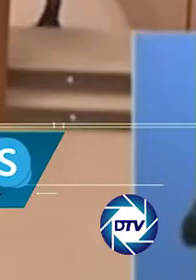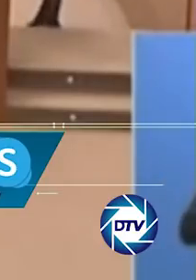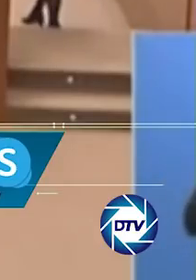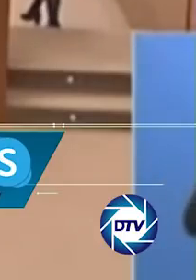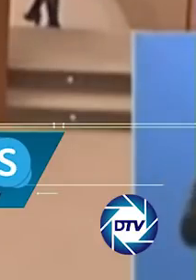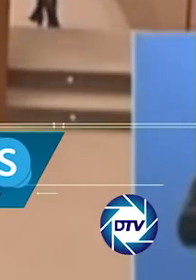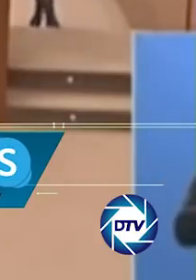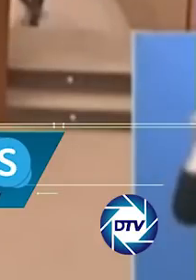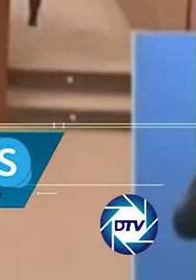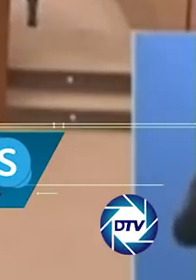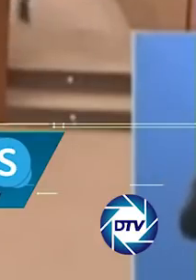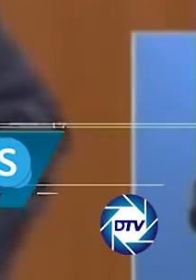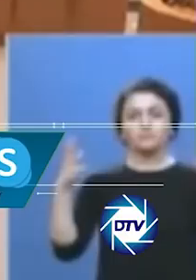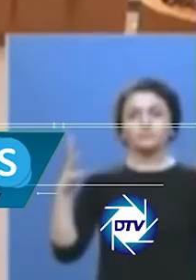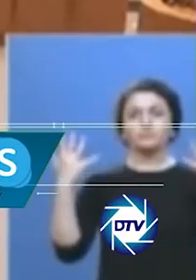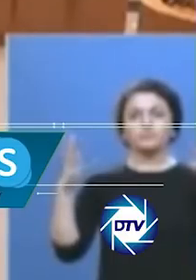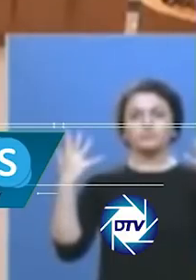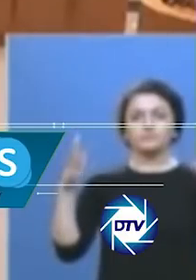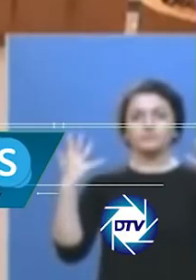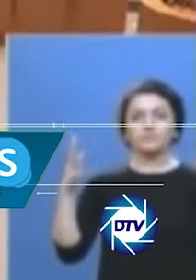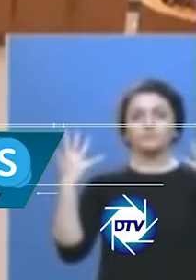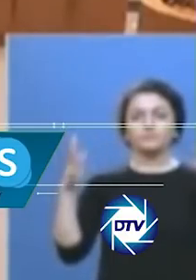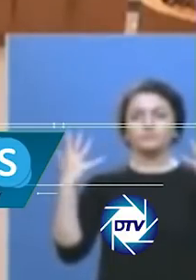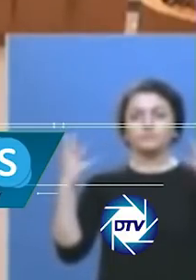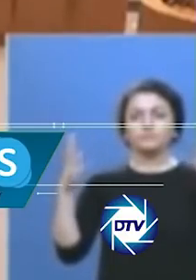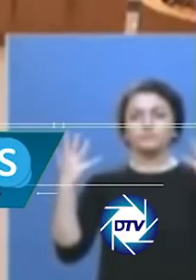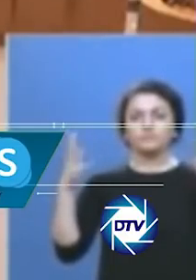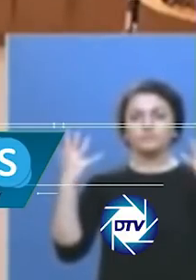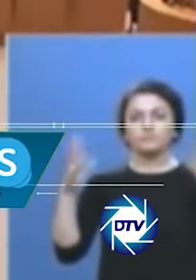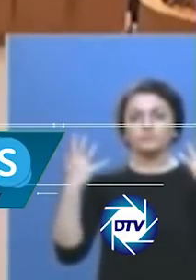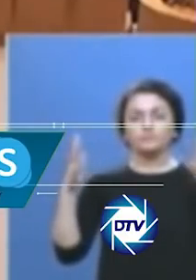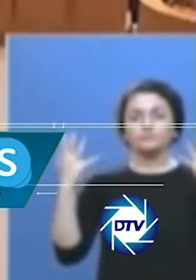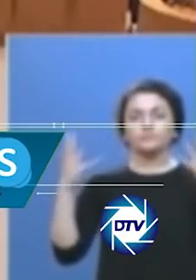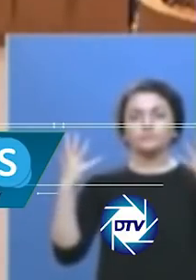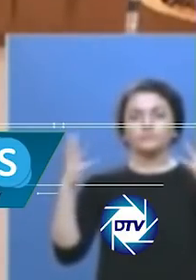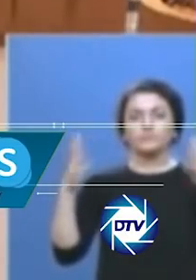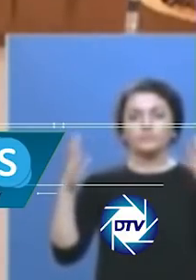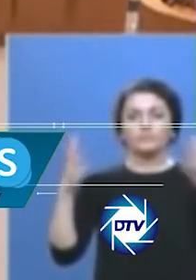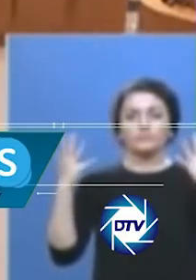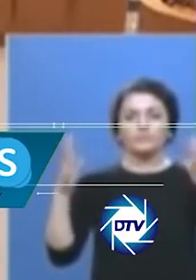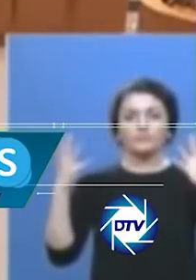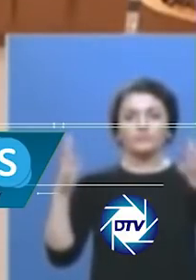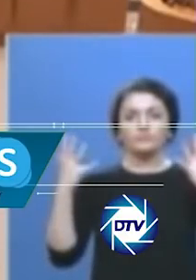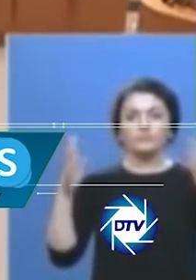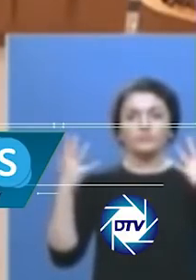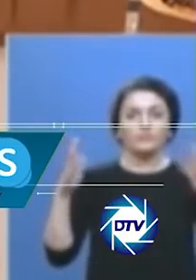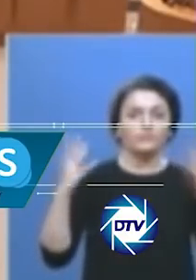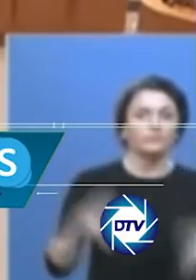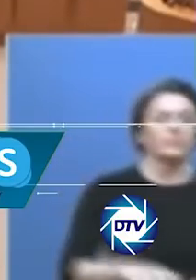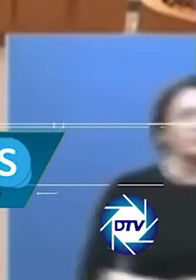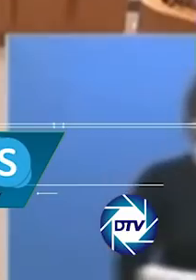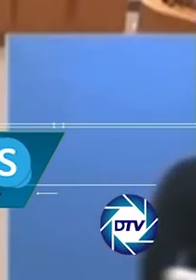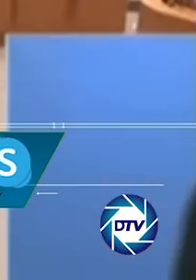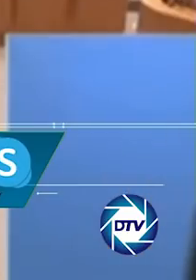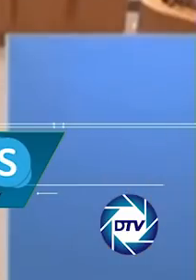uno y siguen efectivamente con el espantajo. ¿Cuáles son los puntos de la extrema derecha? El defender, por ejemplo, lo que ha ocurrido en Castilla y León, que una ley de violencia de